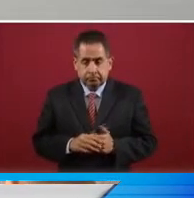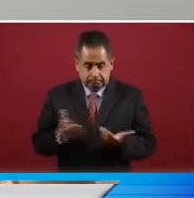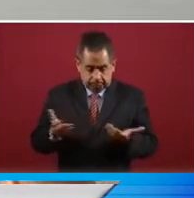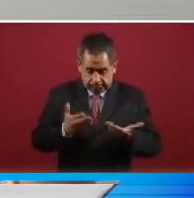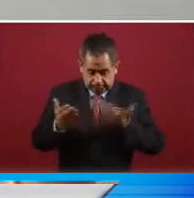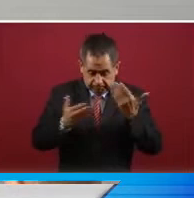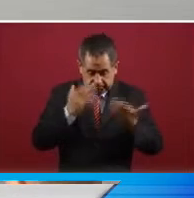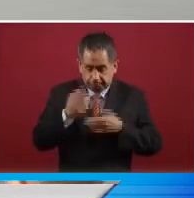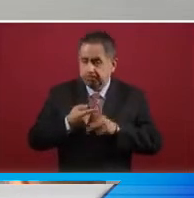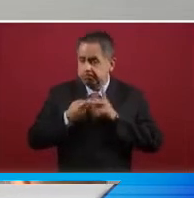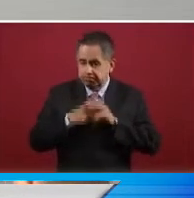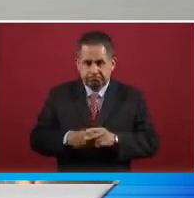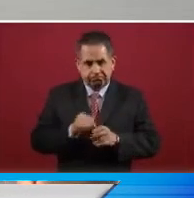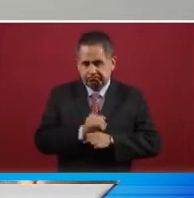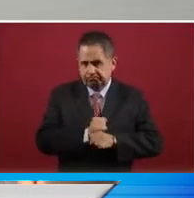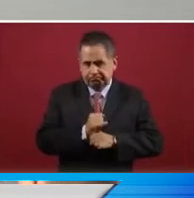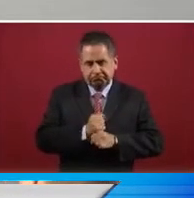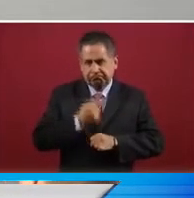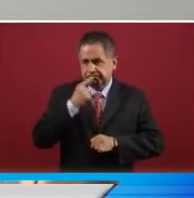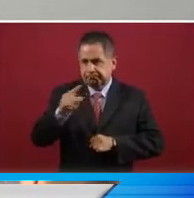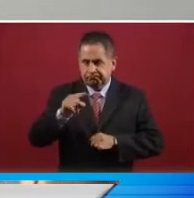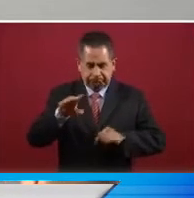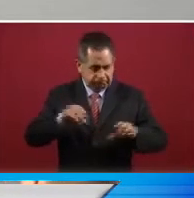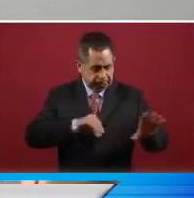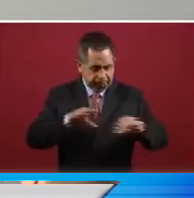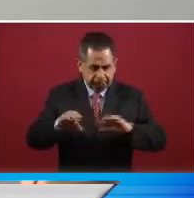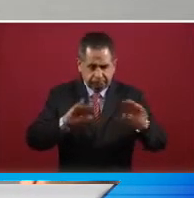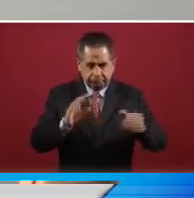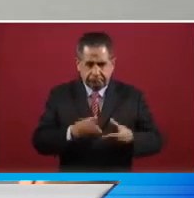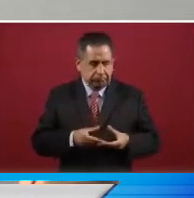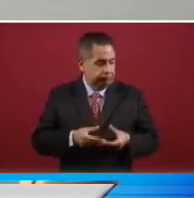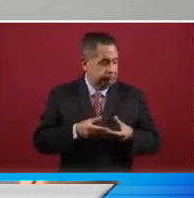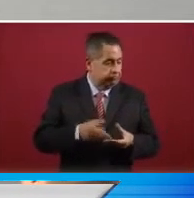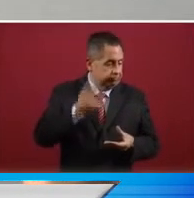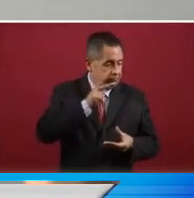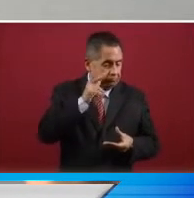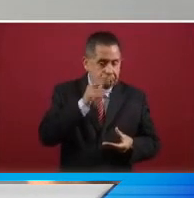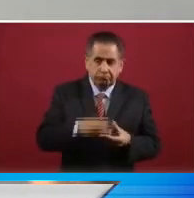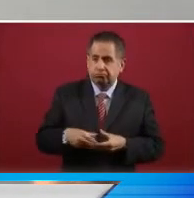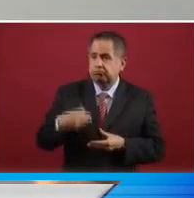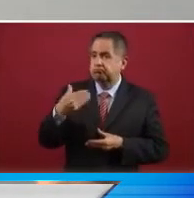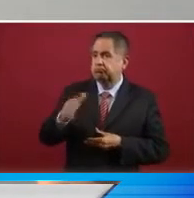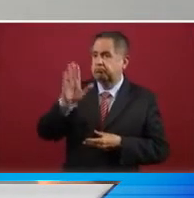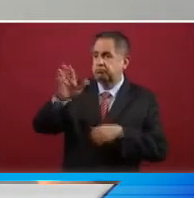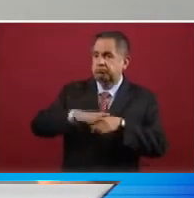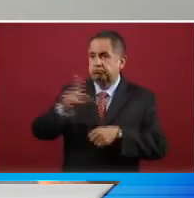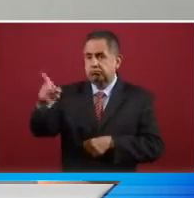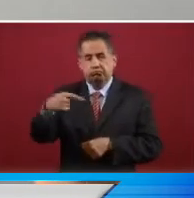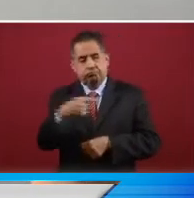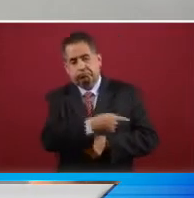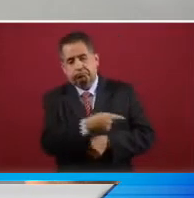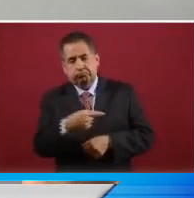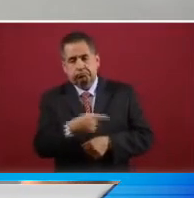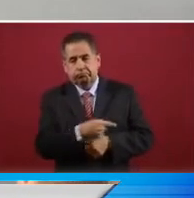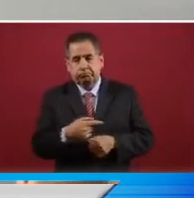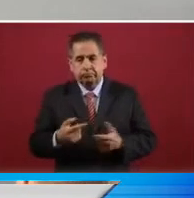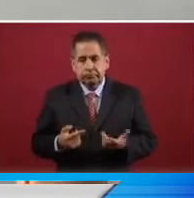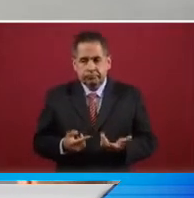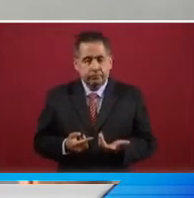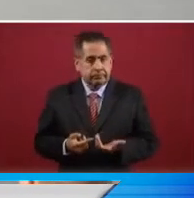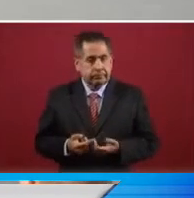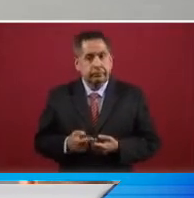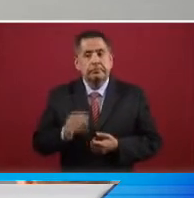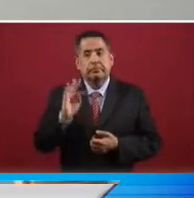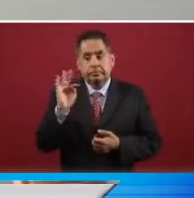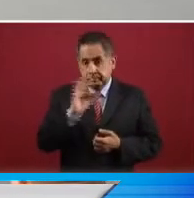consultas ciudadanas que sean vinculantes. Pide que la consulta de la revocación de mandato presidencial sea realizada después de la elección federal, pero